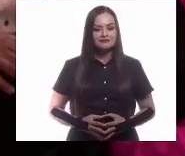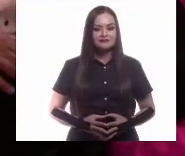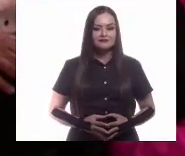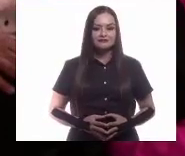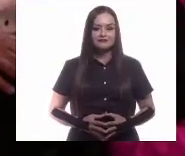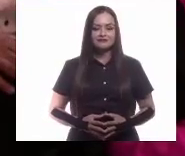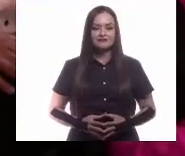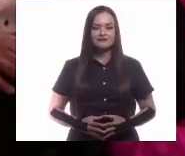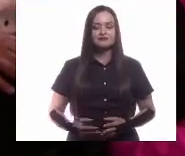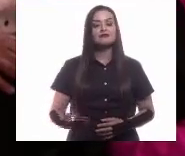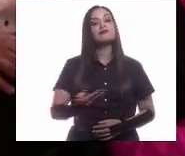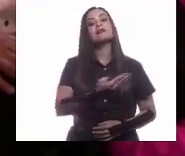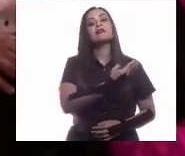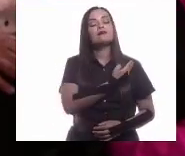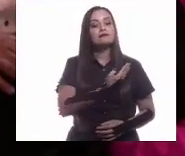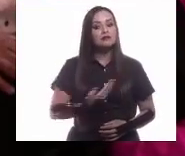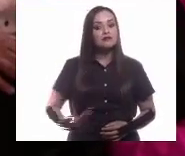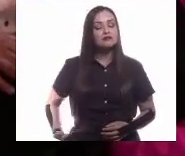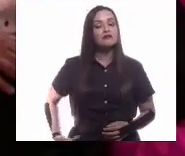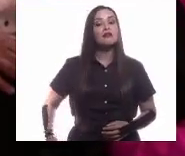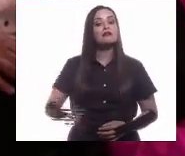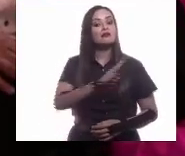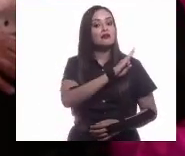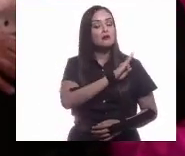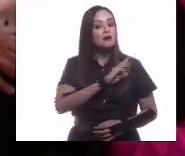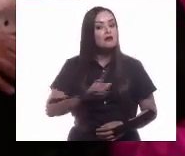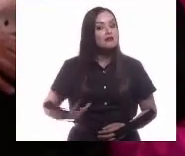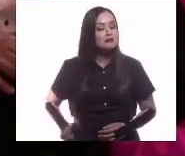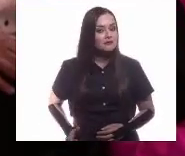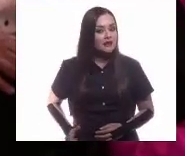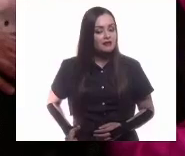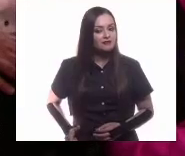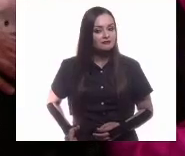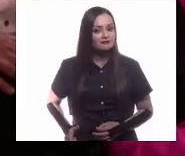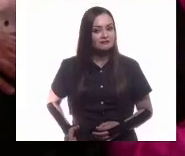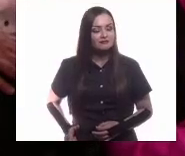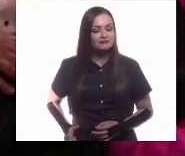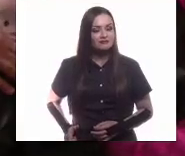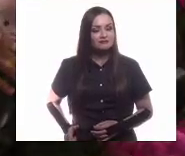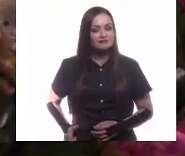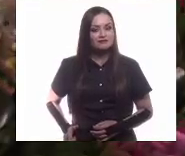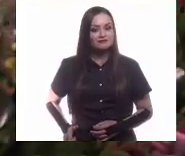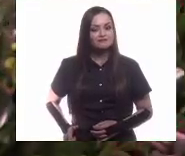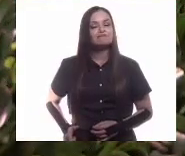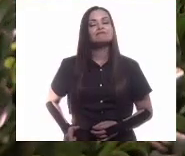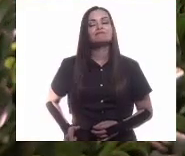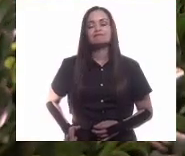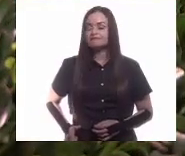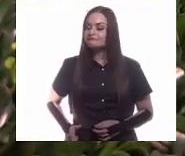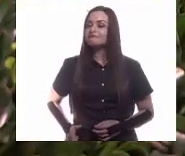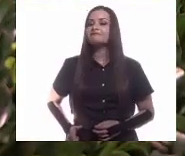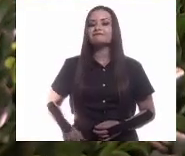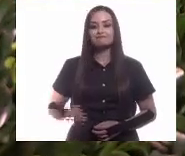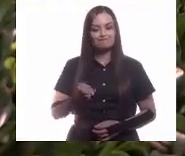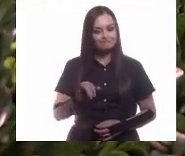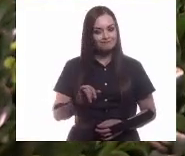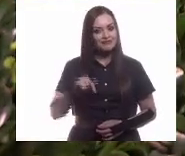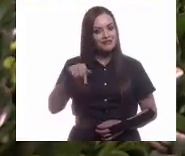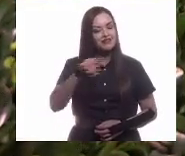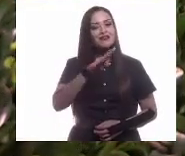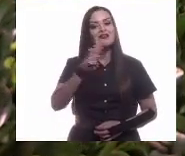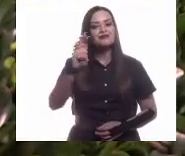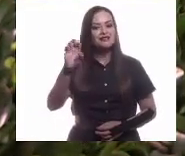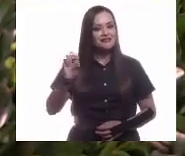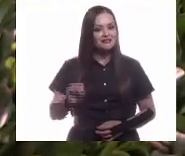Al alcalde del segundo municipio más grande del país en extensión, en el corazón de nuestra península, y